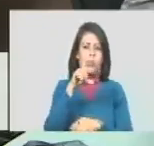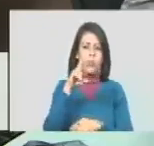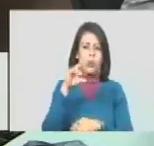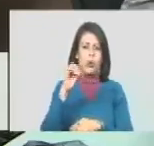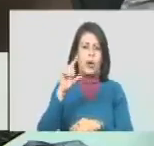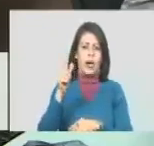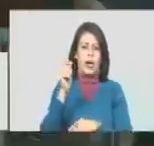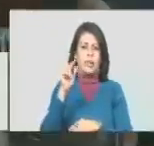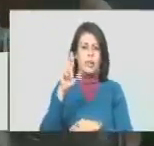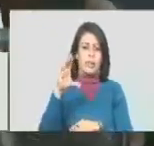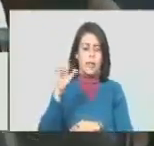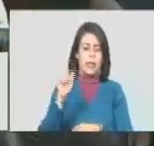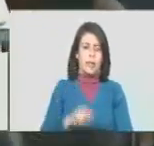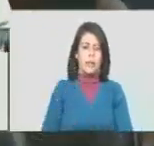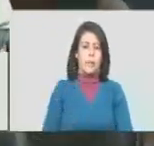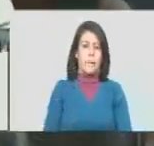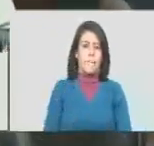Serpa.